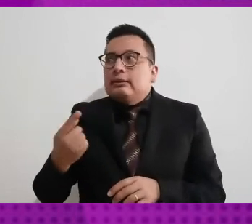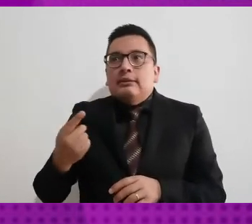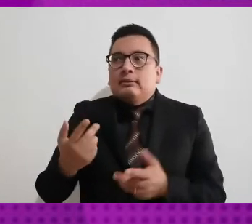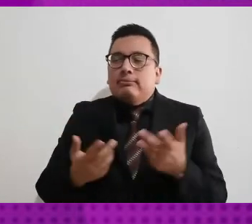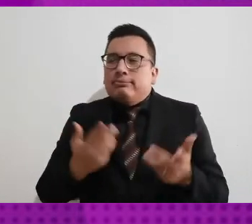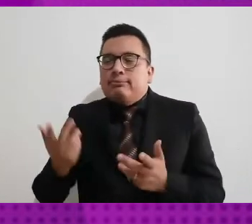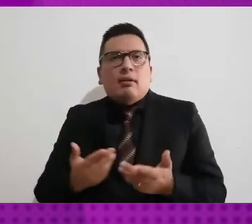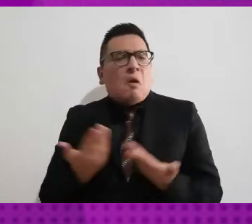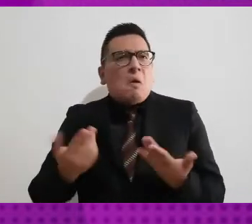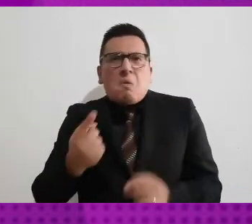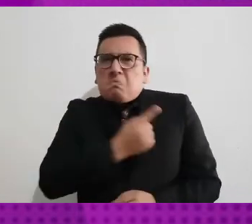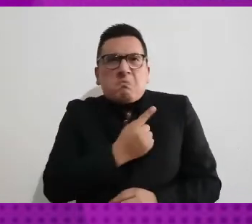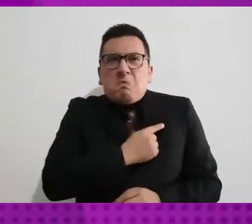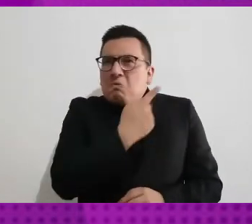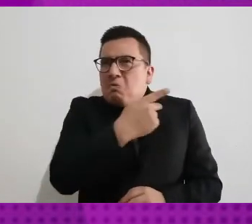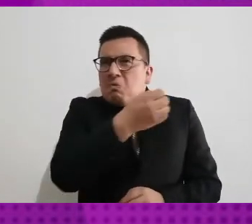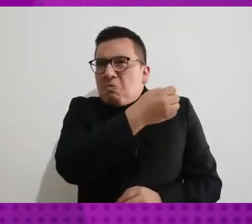un mecanismo